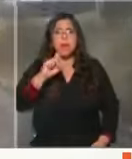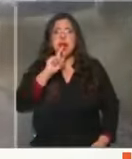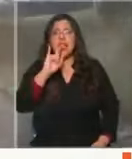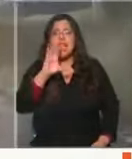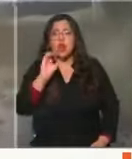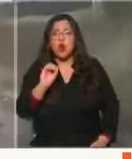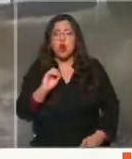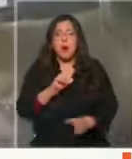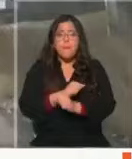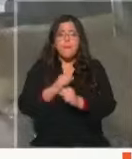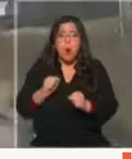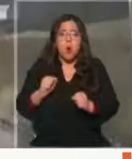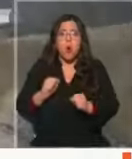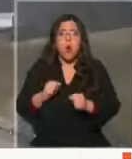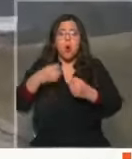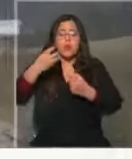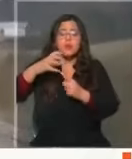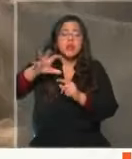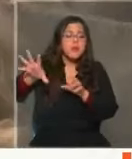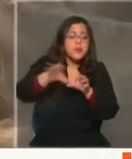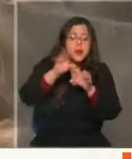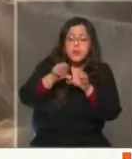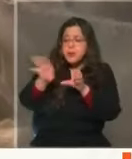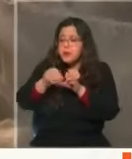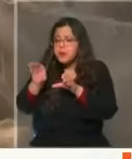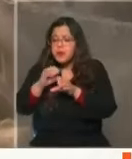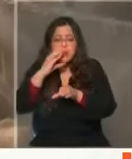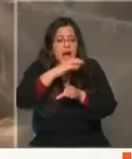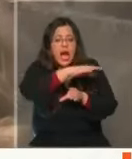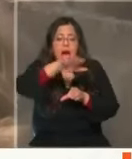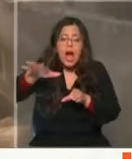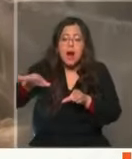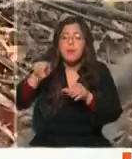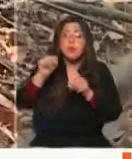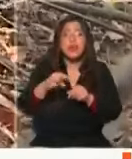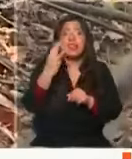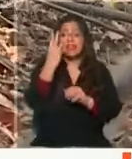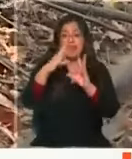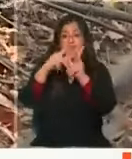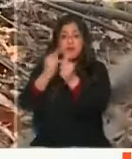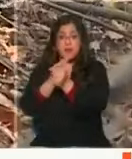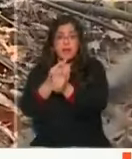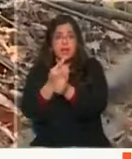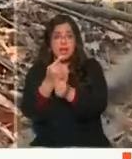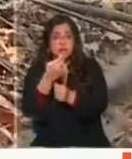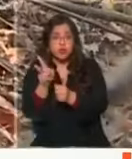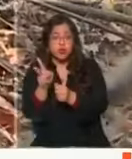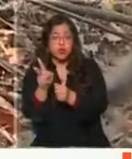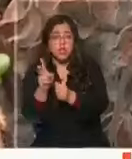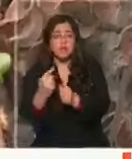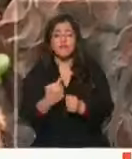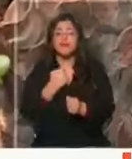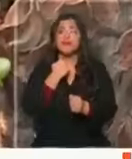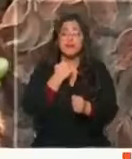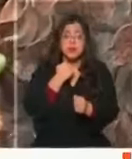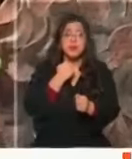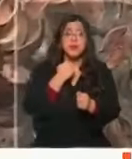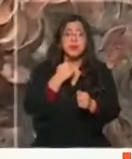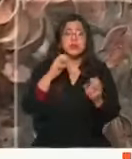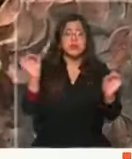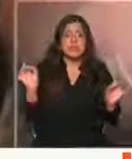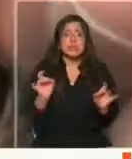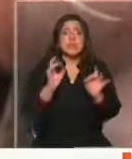y tóxicos que había recolectado en la zona rural. Junto a él, tres familiares afectados, quienes ahora se encuentran en estado